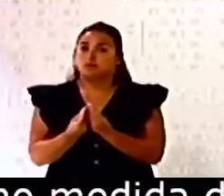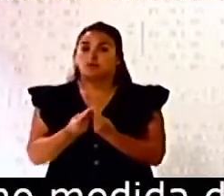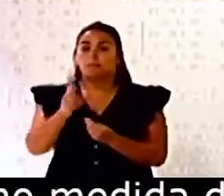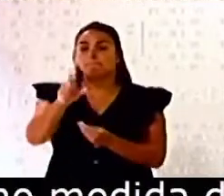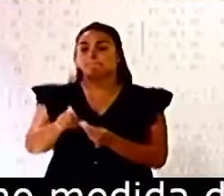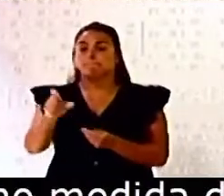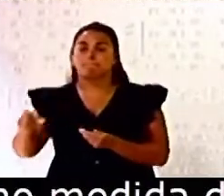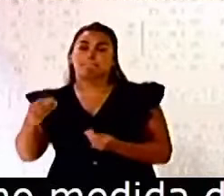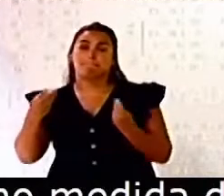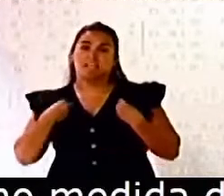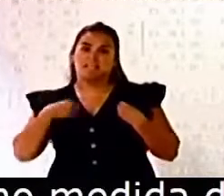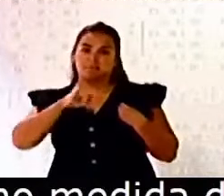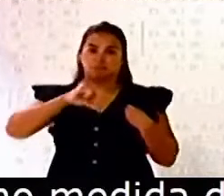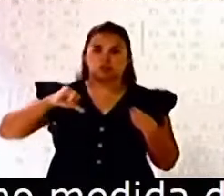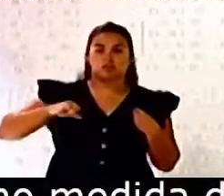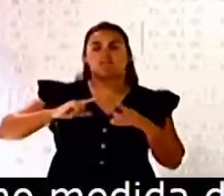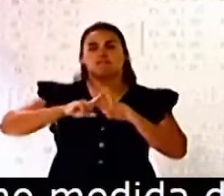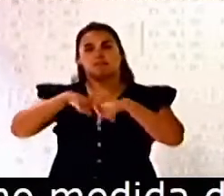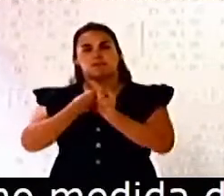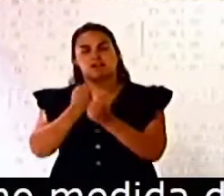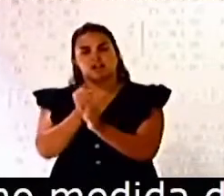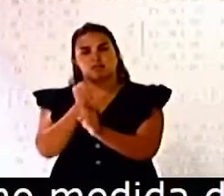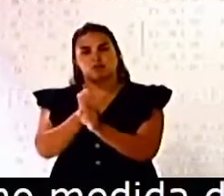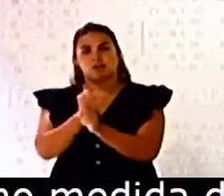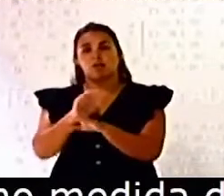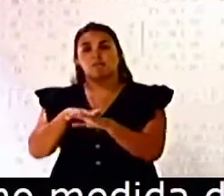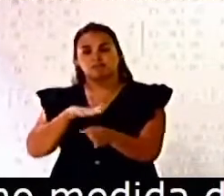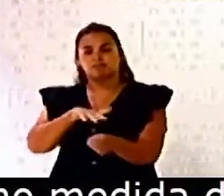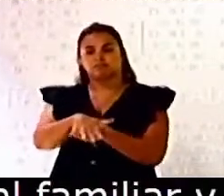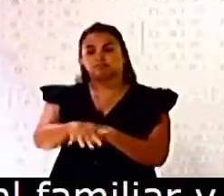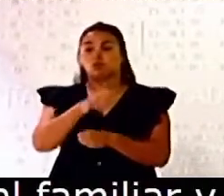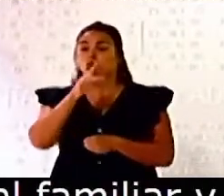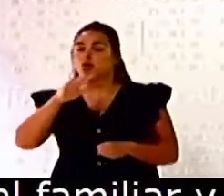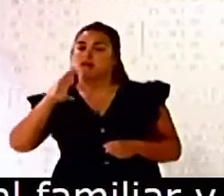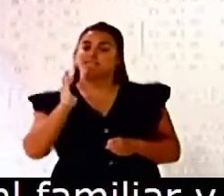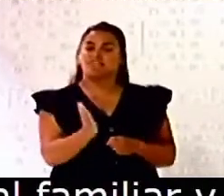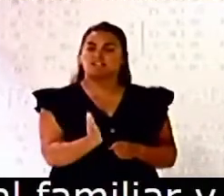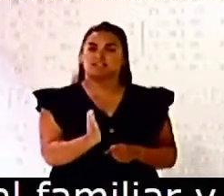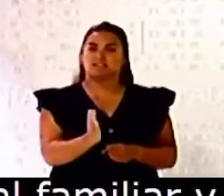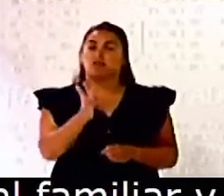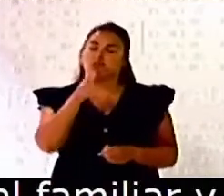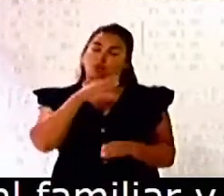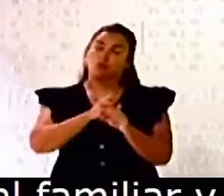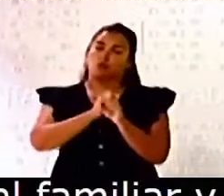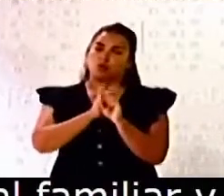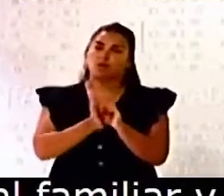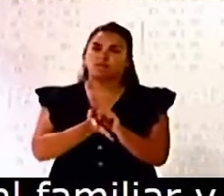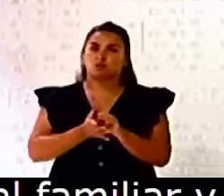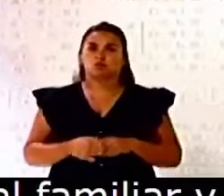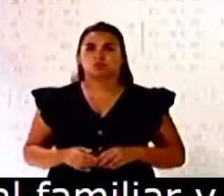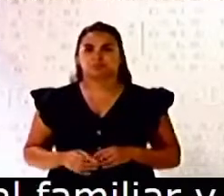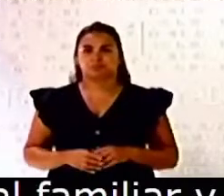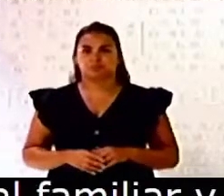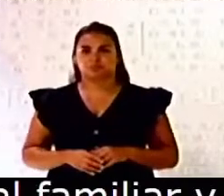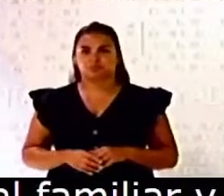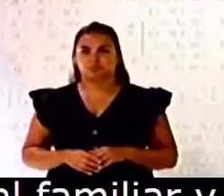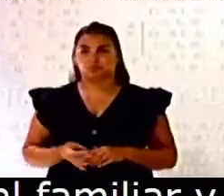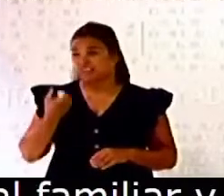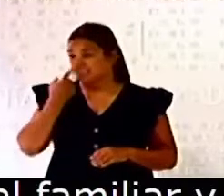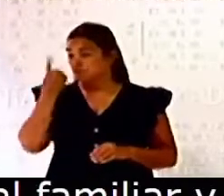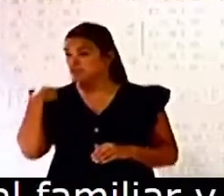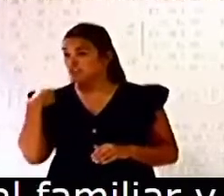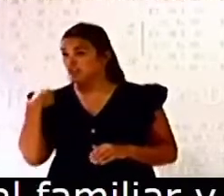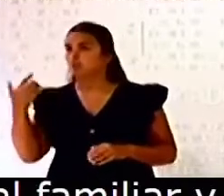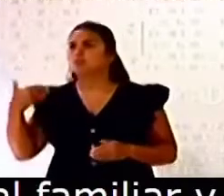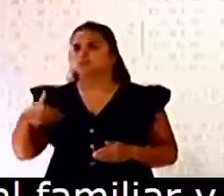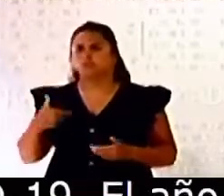personal, familiar y laboral para responder al impacto del COVID-19. El año pasado pusimos en